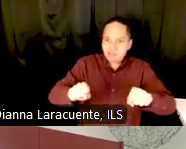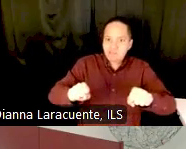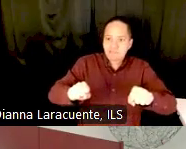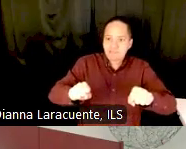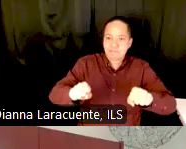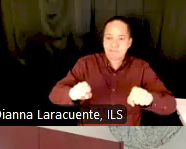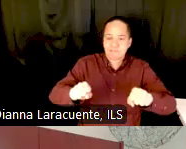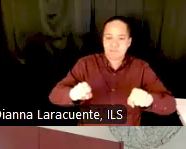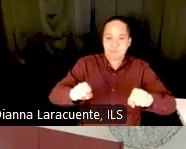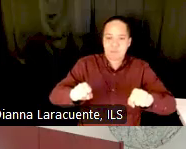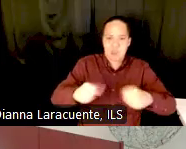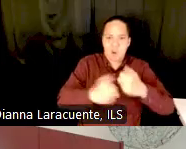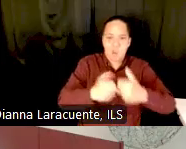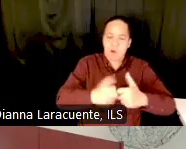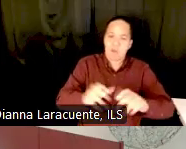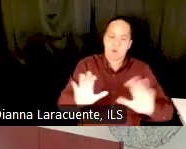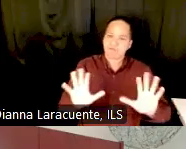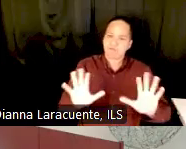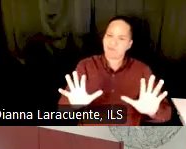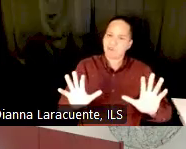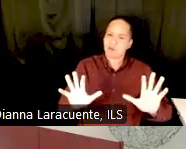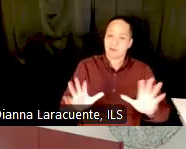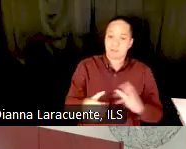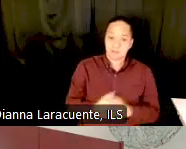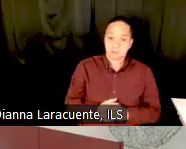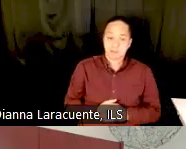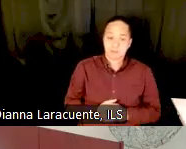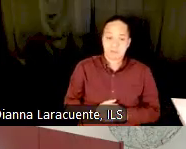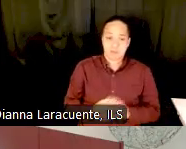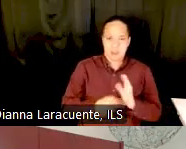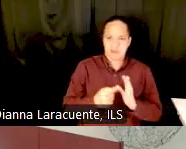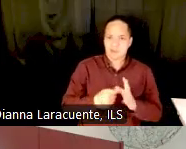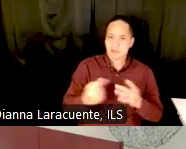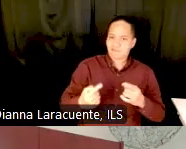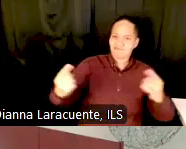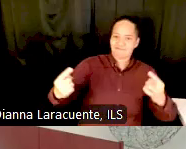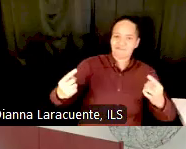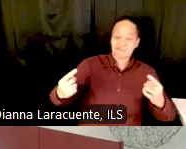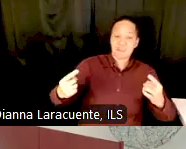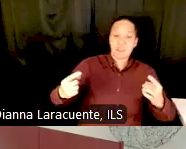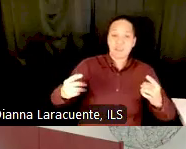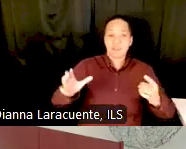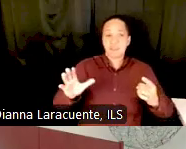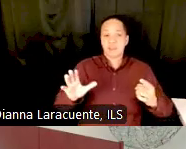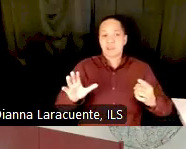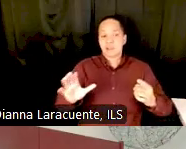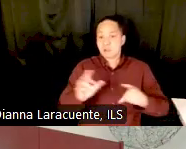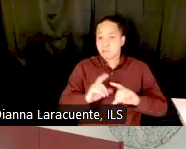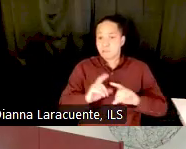conlleva un problema. Al contrario, a veces todo lo contrario. Pero